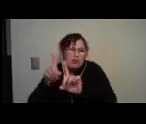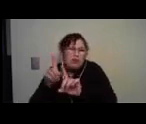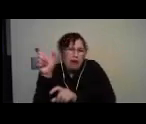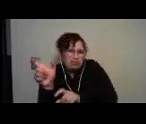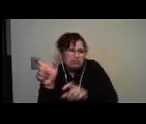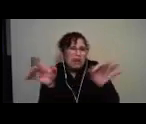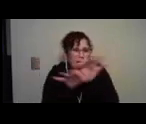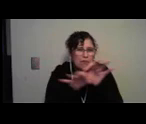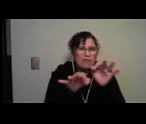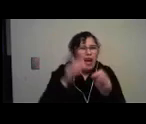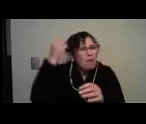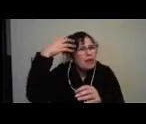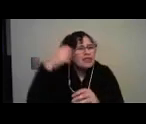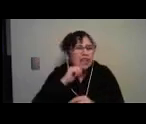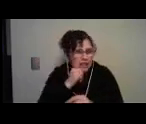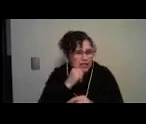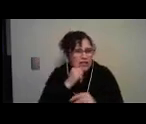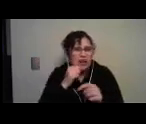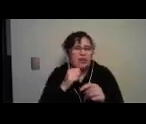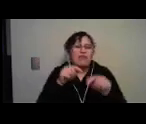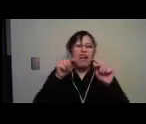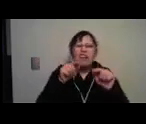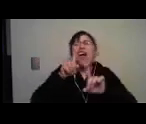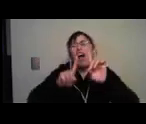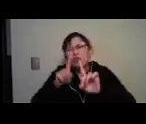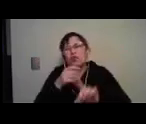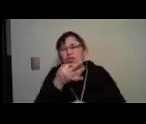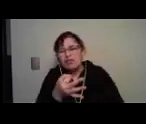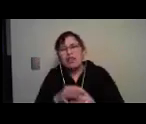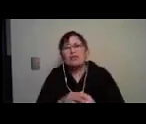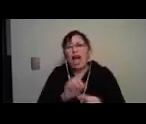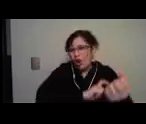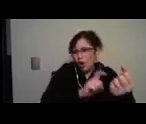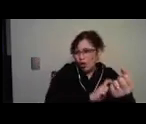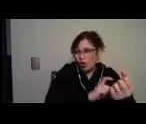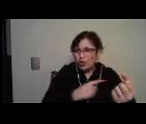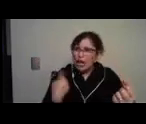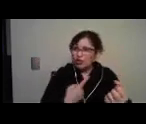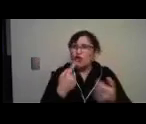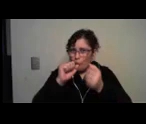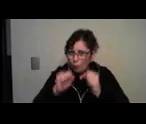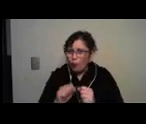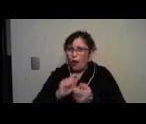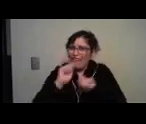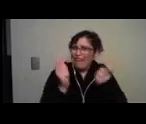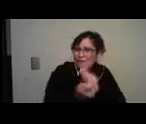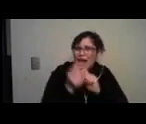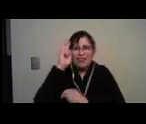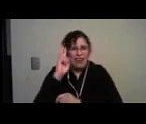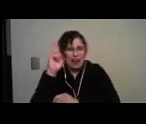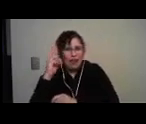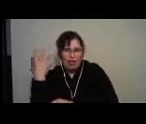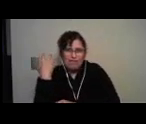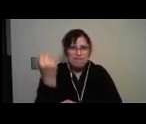a la capacidad de modificar nuestra propia conducta, considerando nuestros propios recuerdos, ¿ya? Para influir en el medio